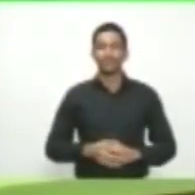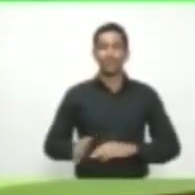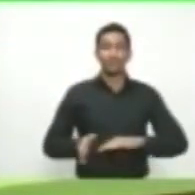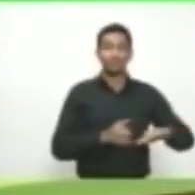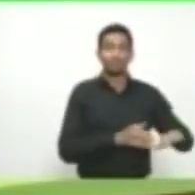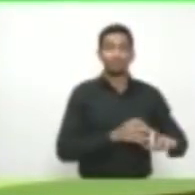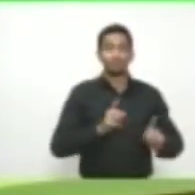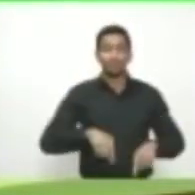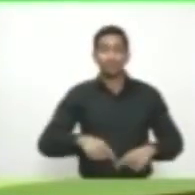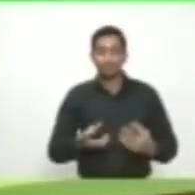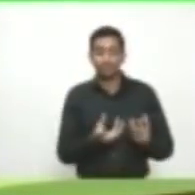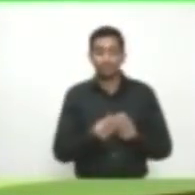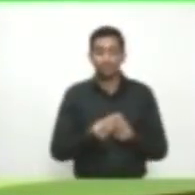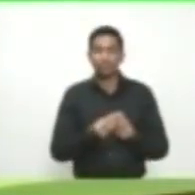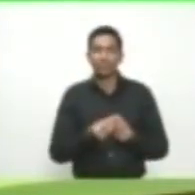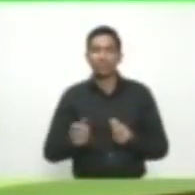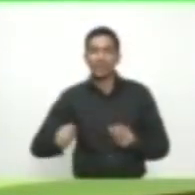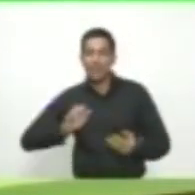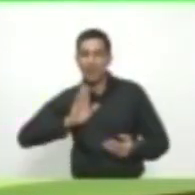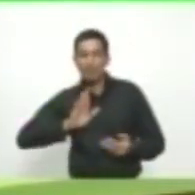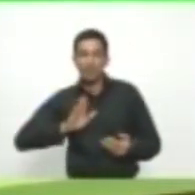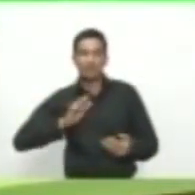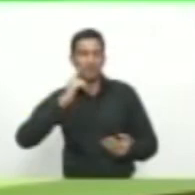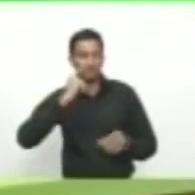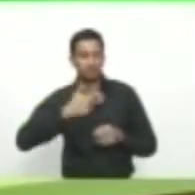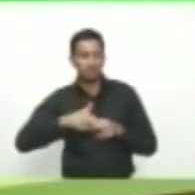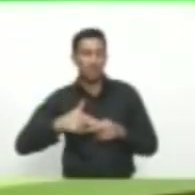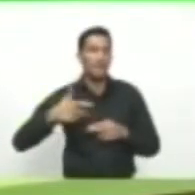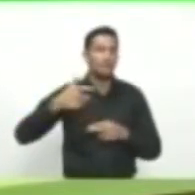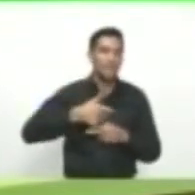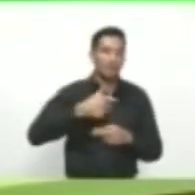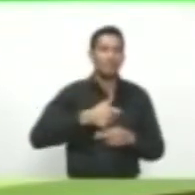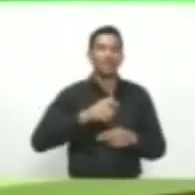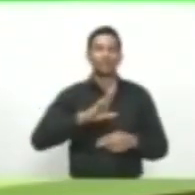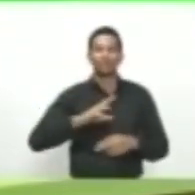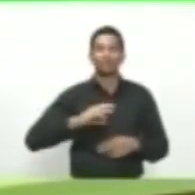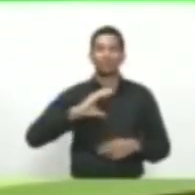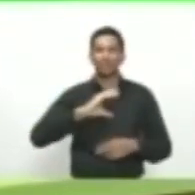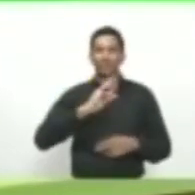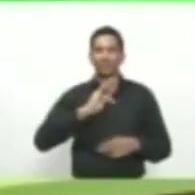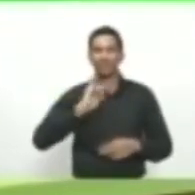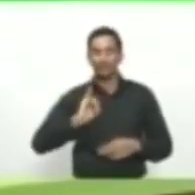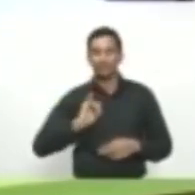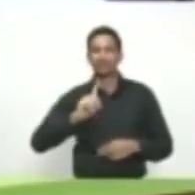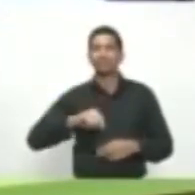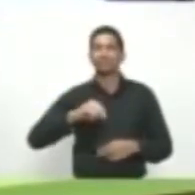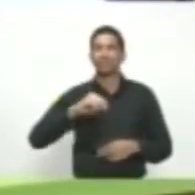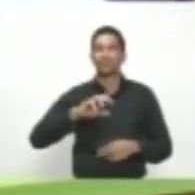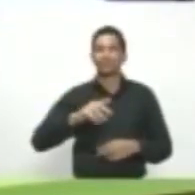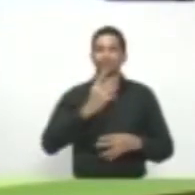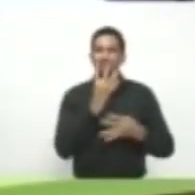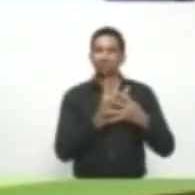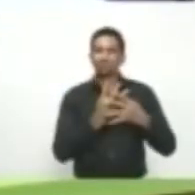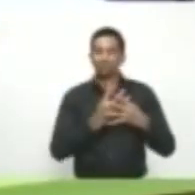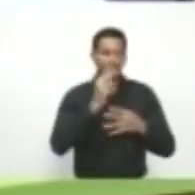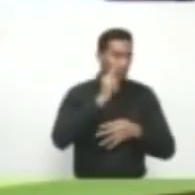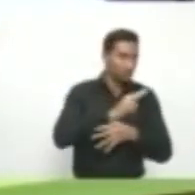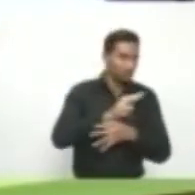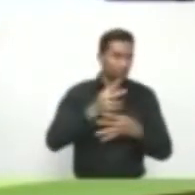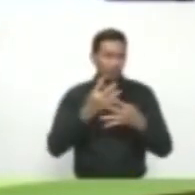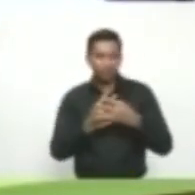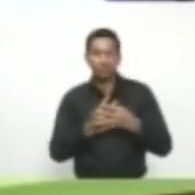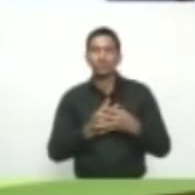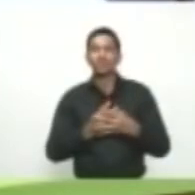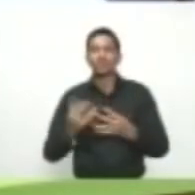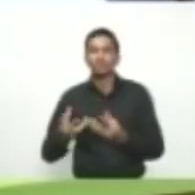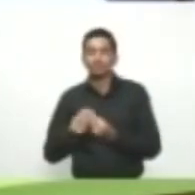de atacar a miembros del CTI y el IMPEC, defensores de derechos humanos pidieron a las autoridades reconocerlos como organizaciones